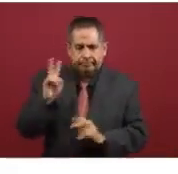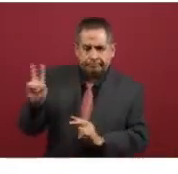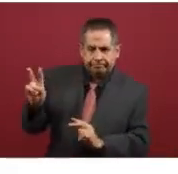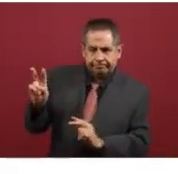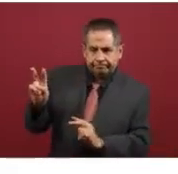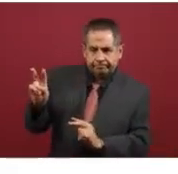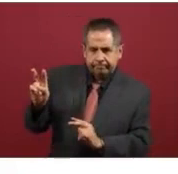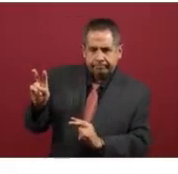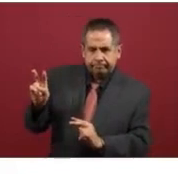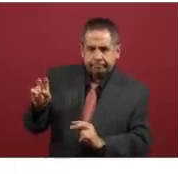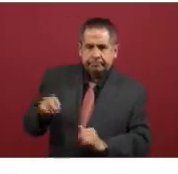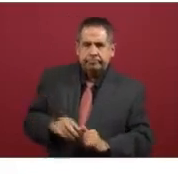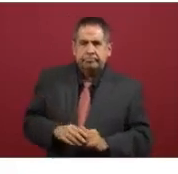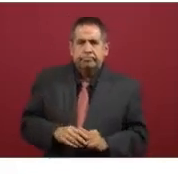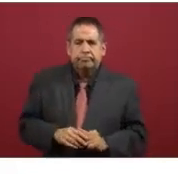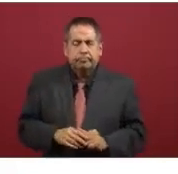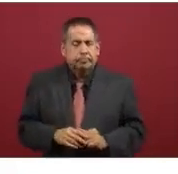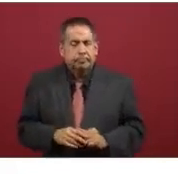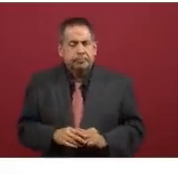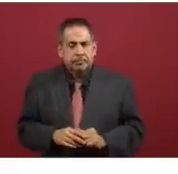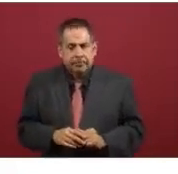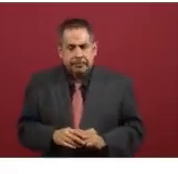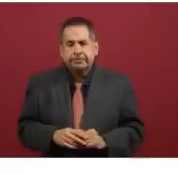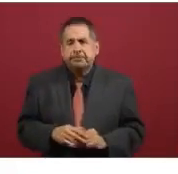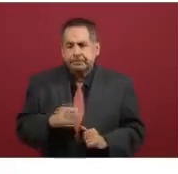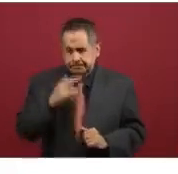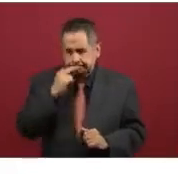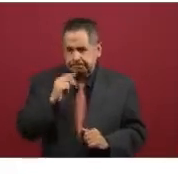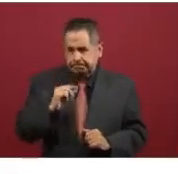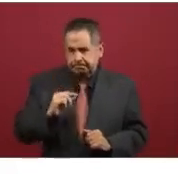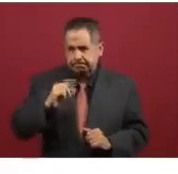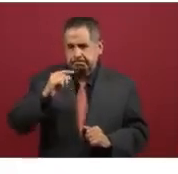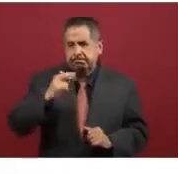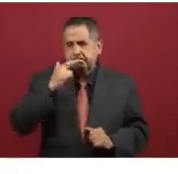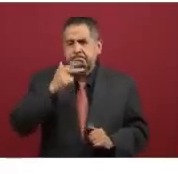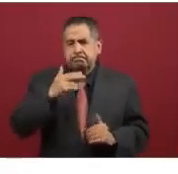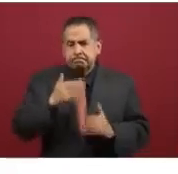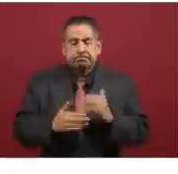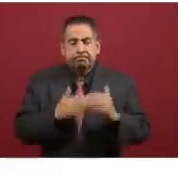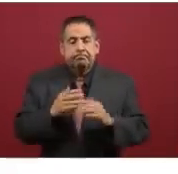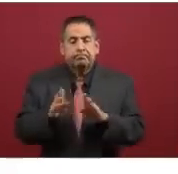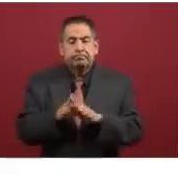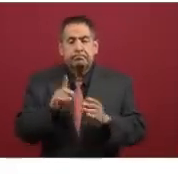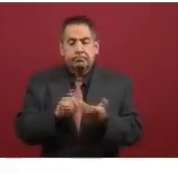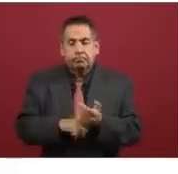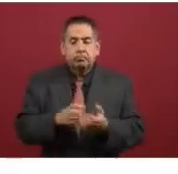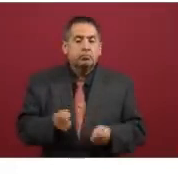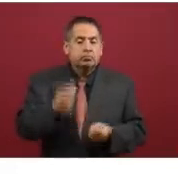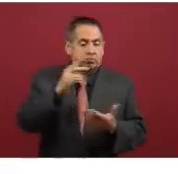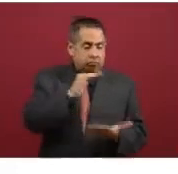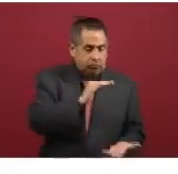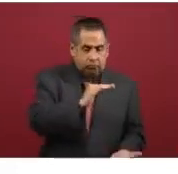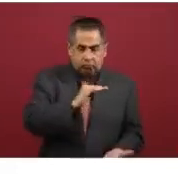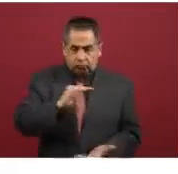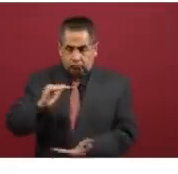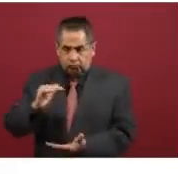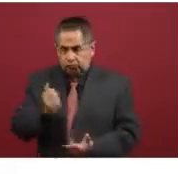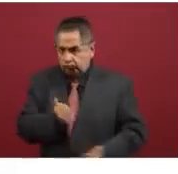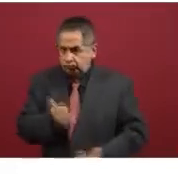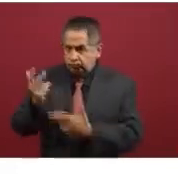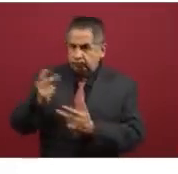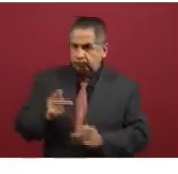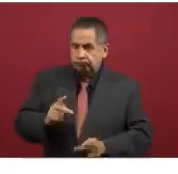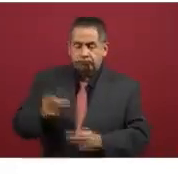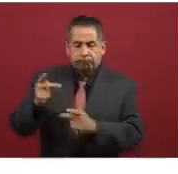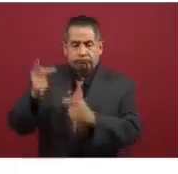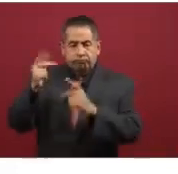observar, este crecimiento, y vale señalar también que el número de barriles que se vendieron